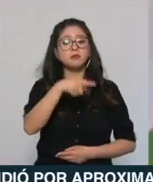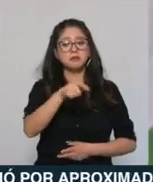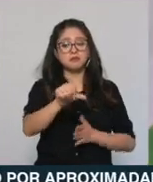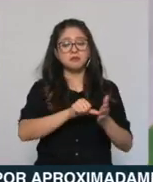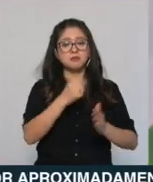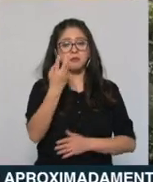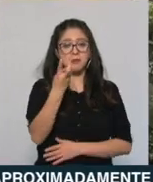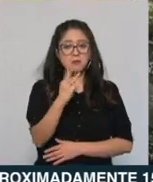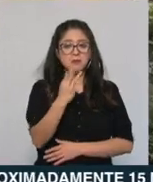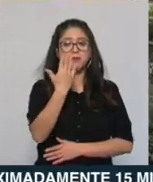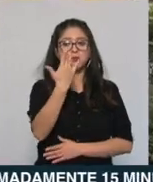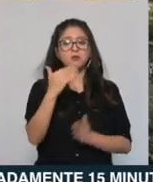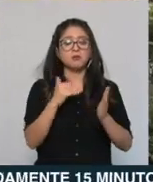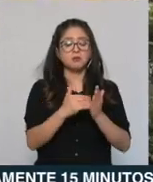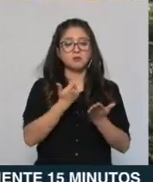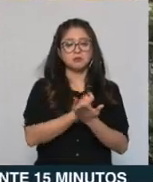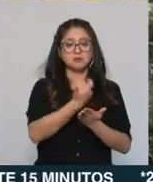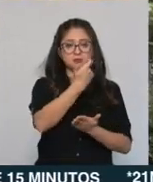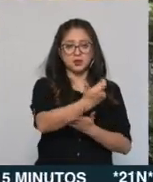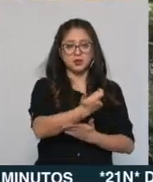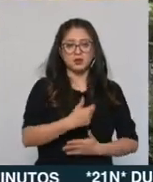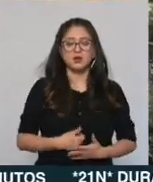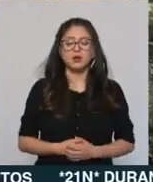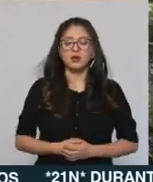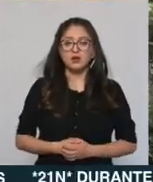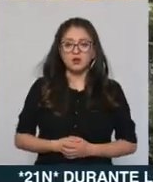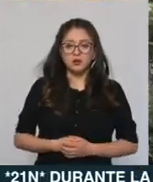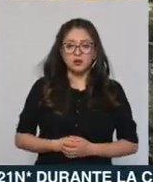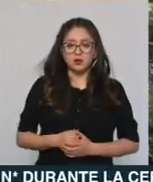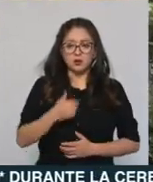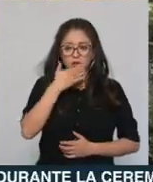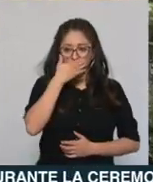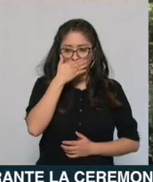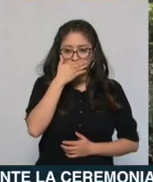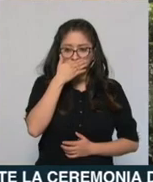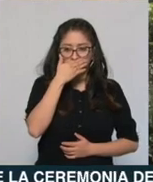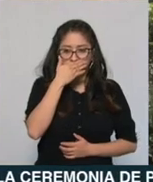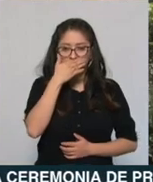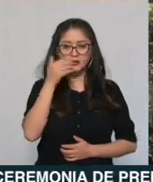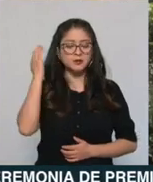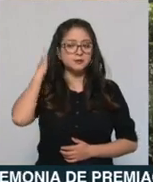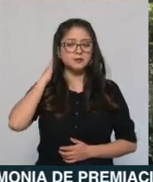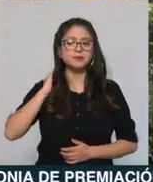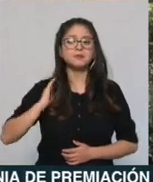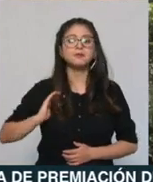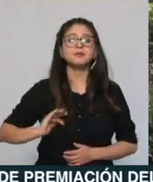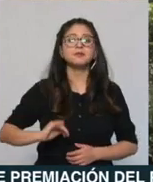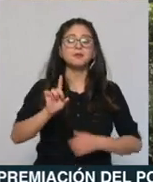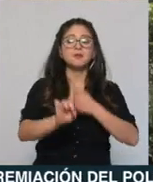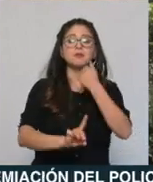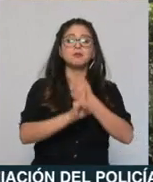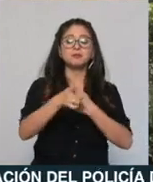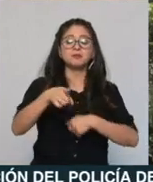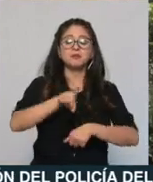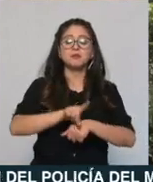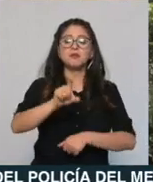como incentivo. Tuve un enfrentamiento con dos individuos el 29 de